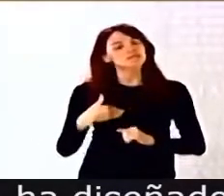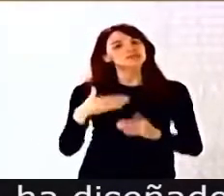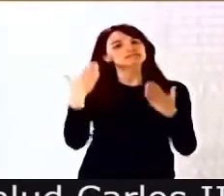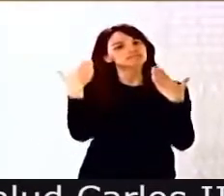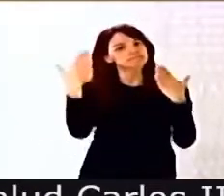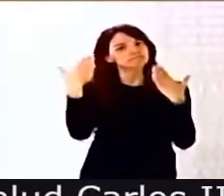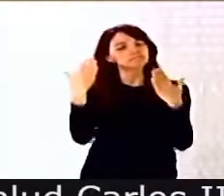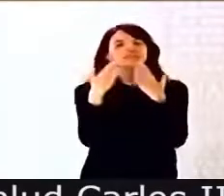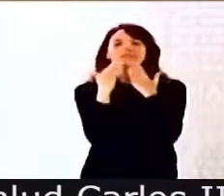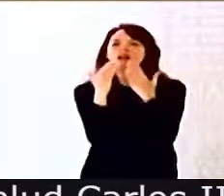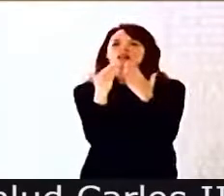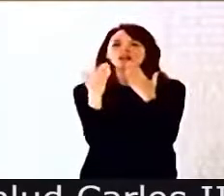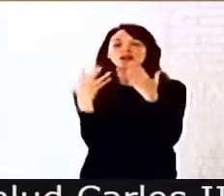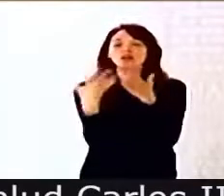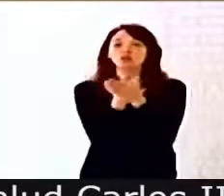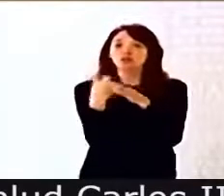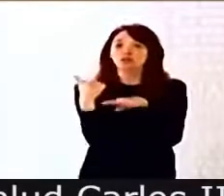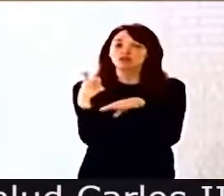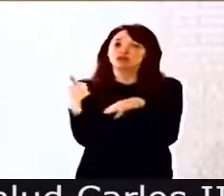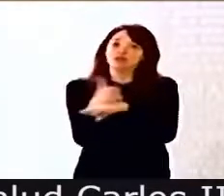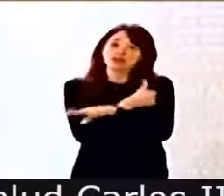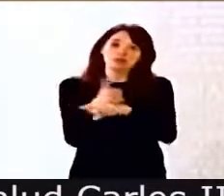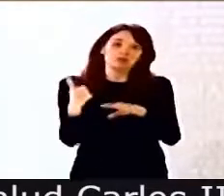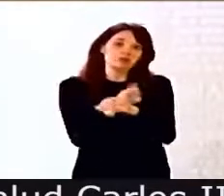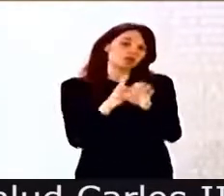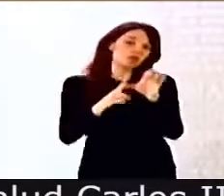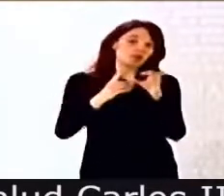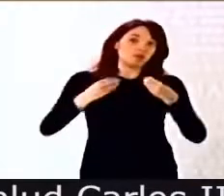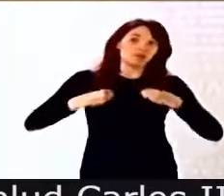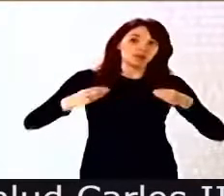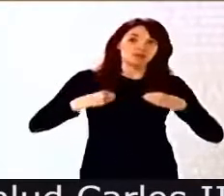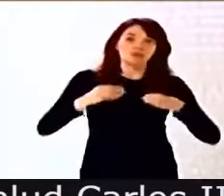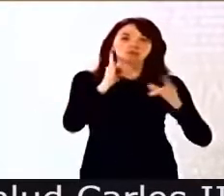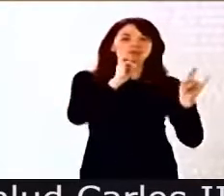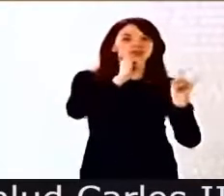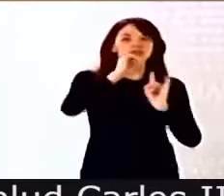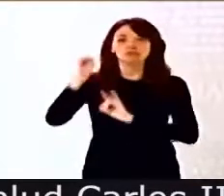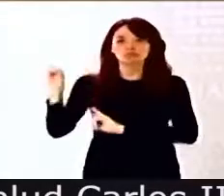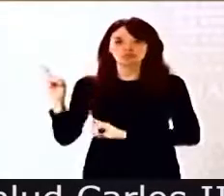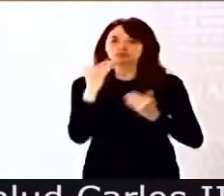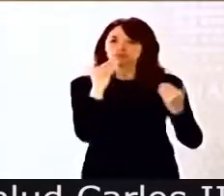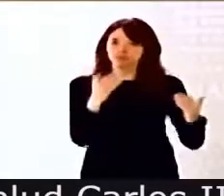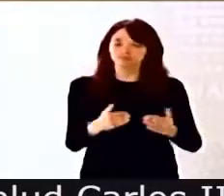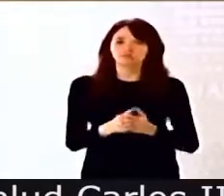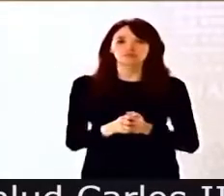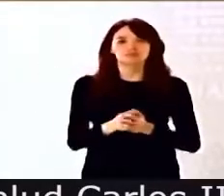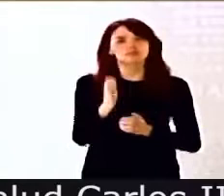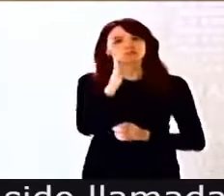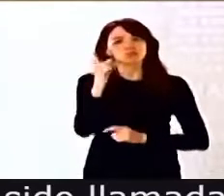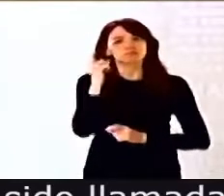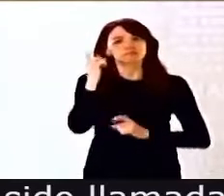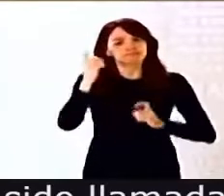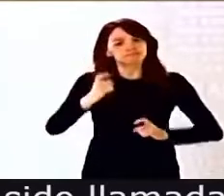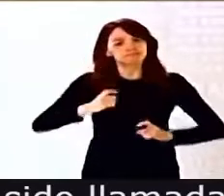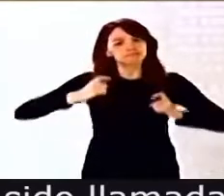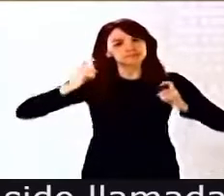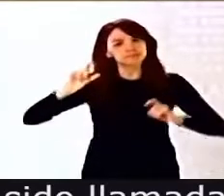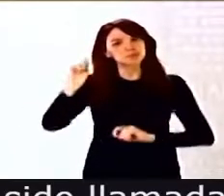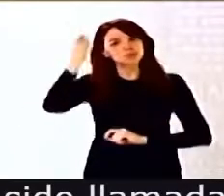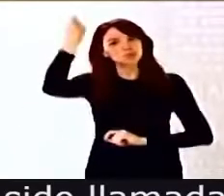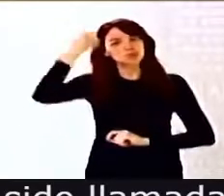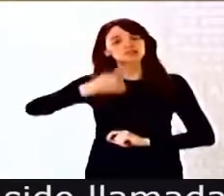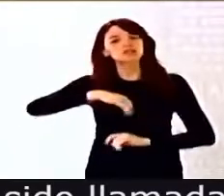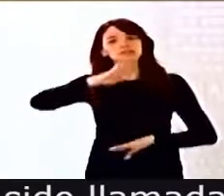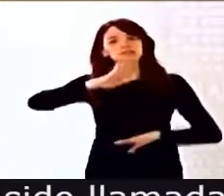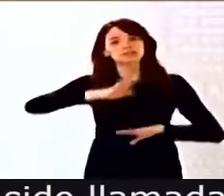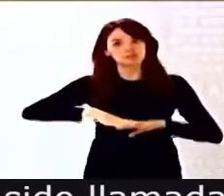la población extremeña que ha sido llamada, porque hemos sido capaces de poder